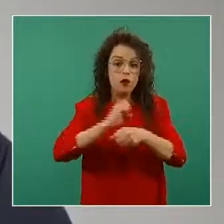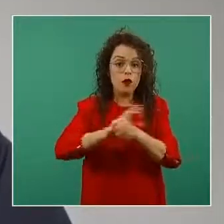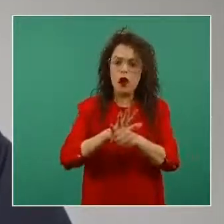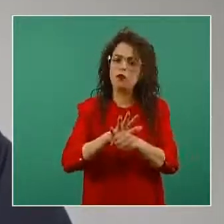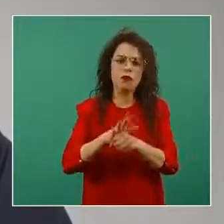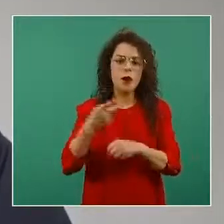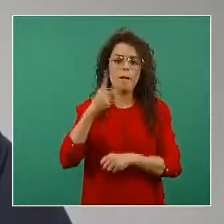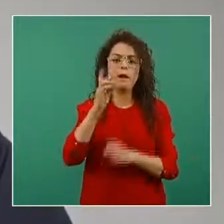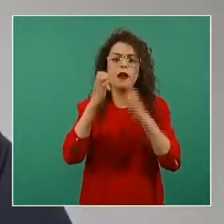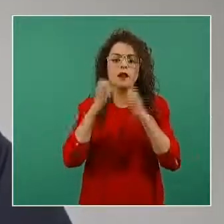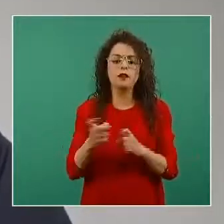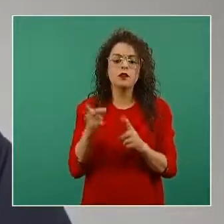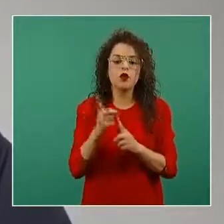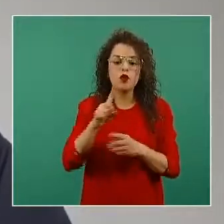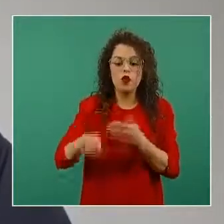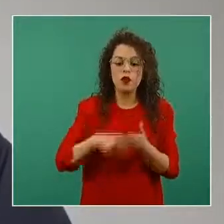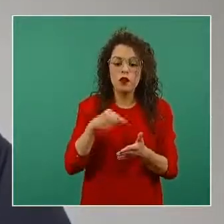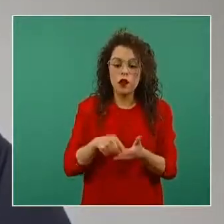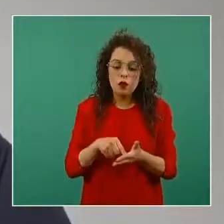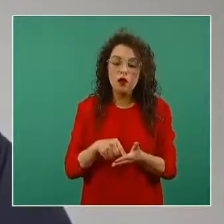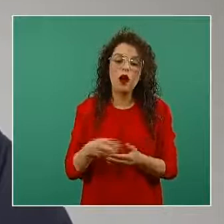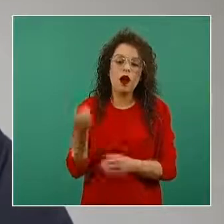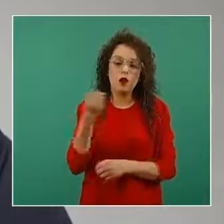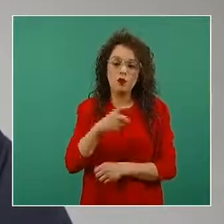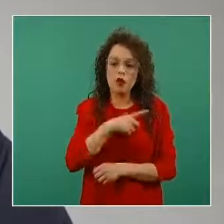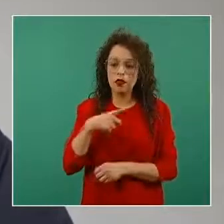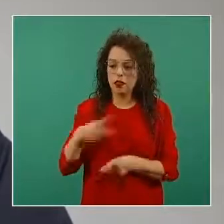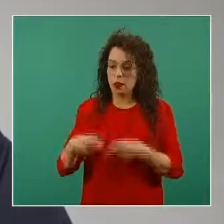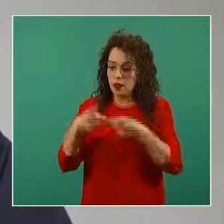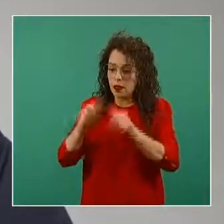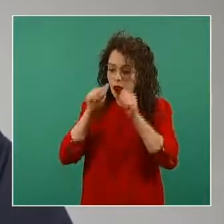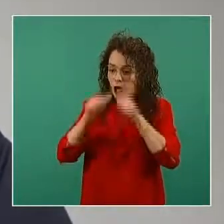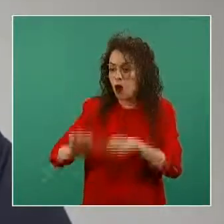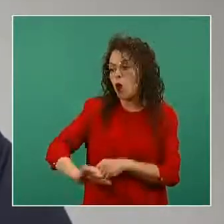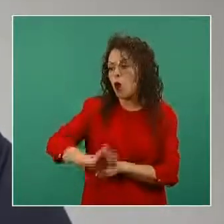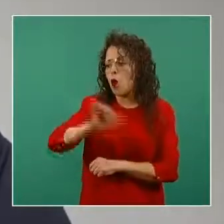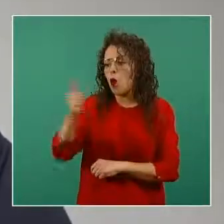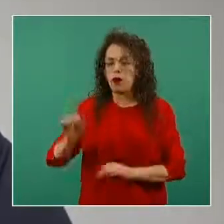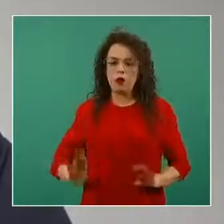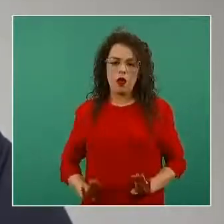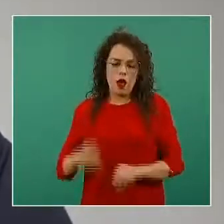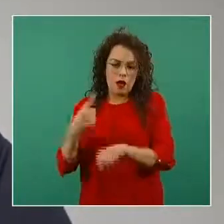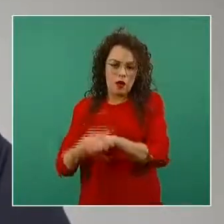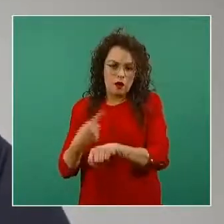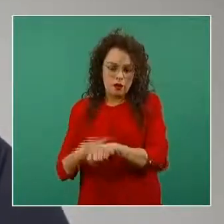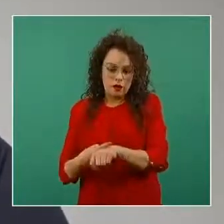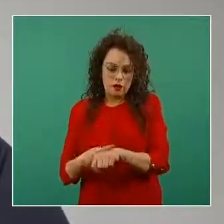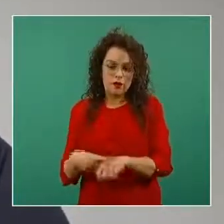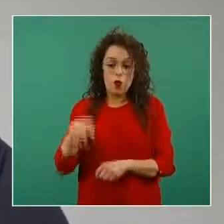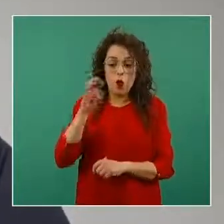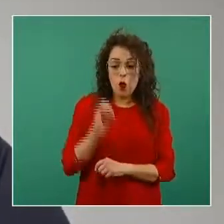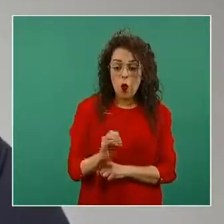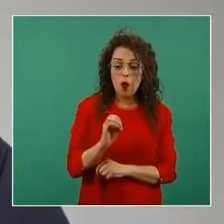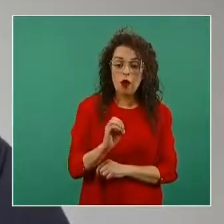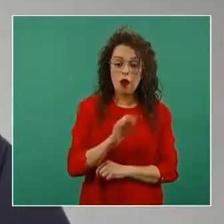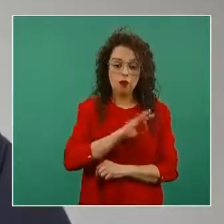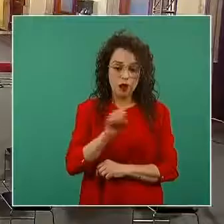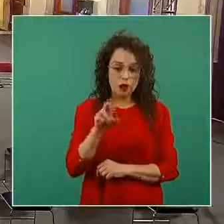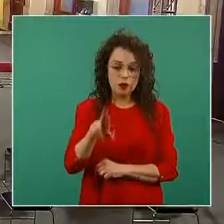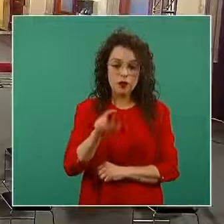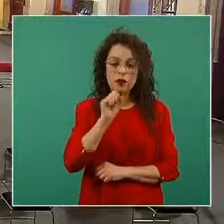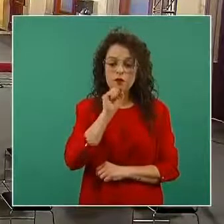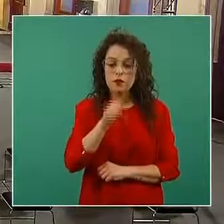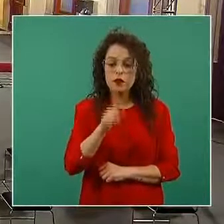unidad en donde obviamente tienen que atender pacientes de otras enfermedades o que en algún momento también pudieran obviamente